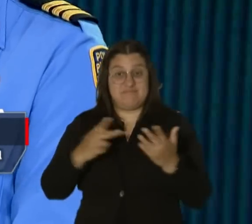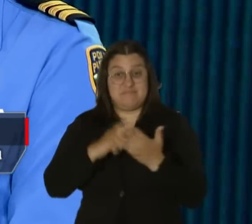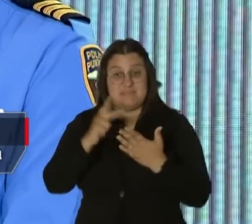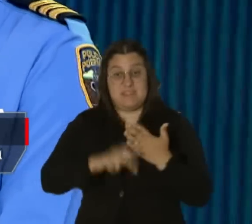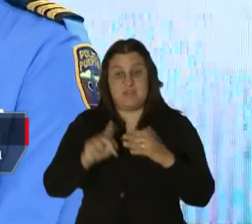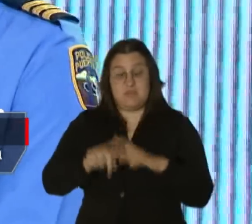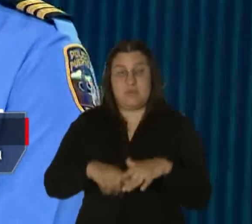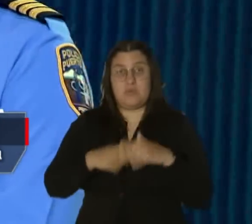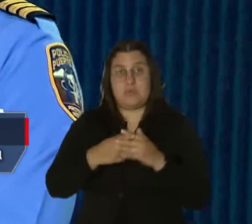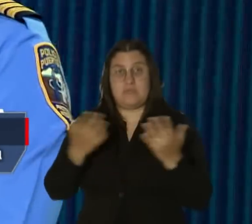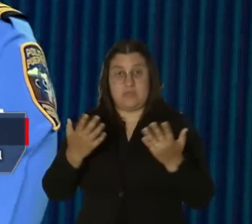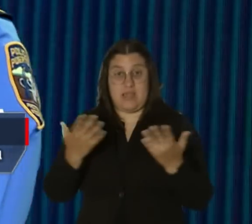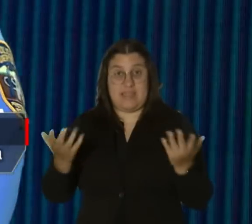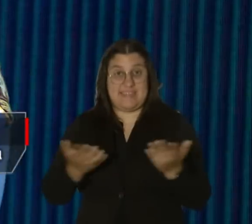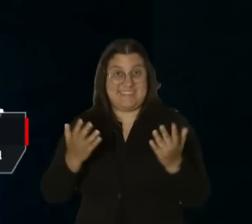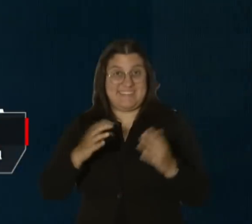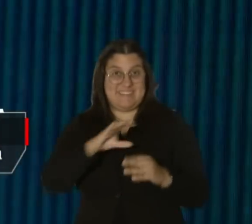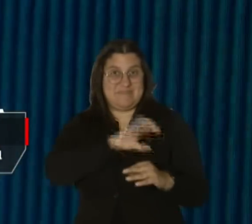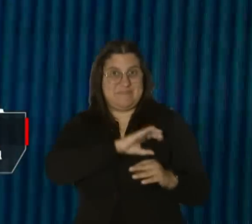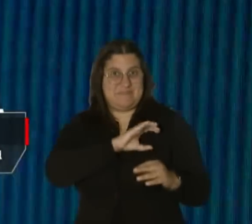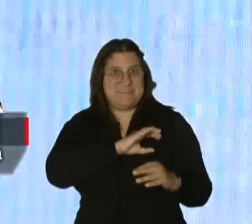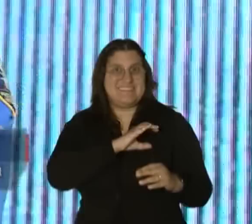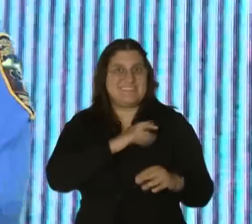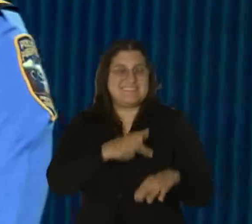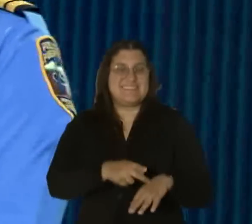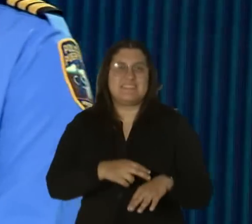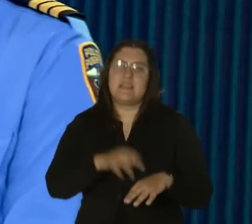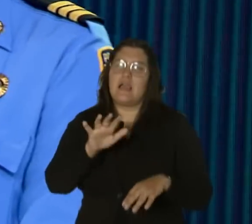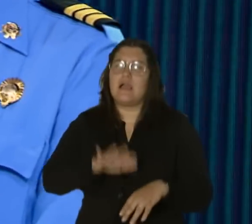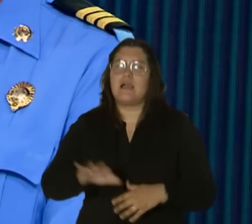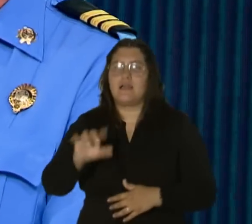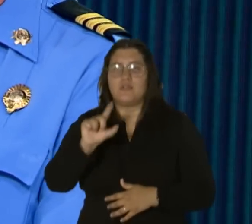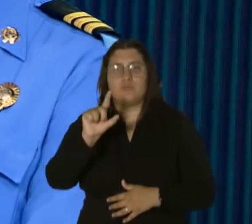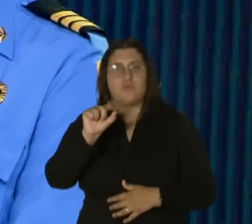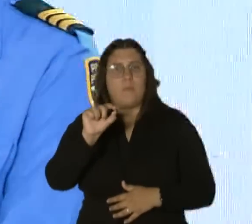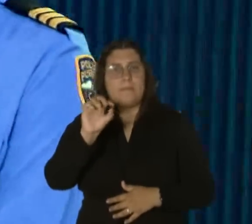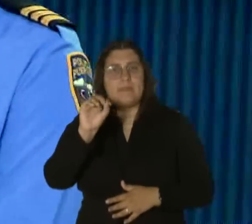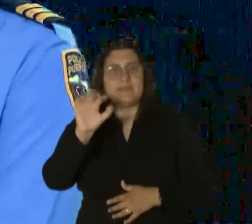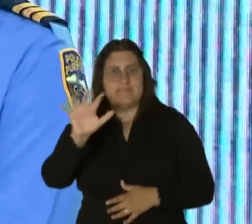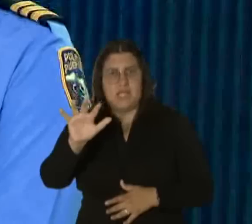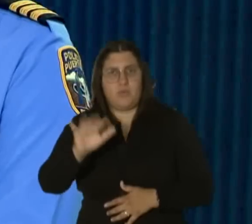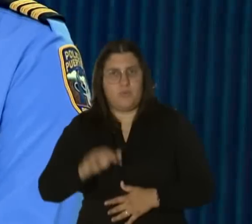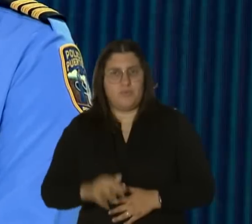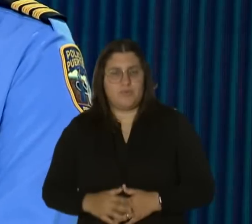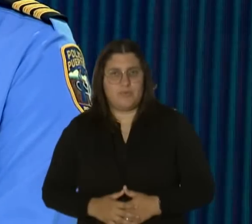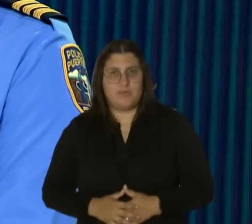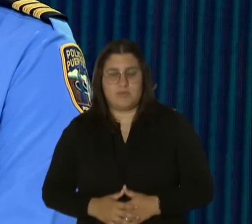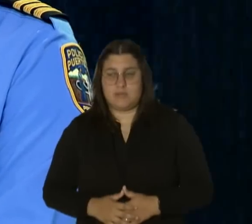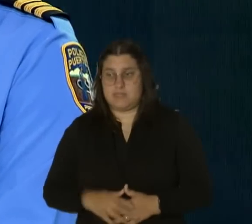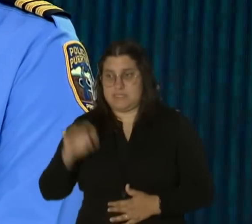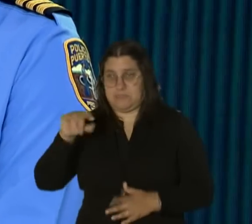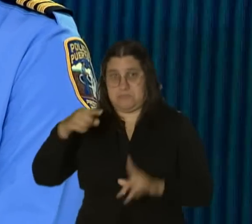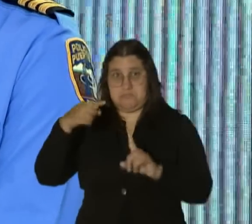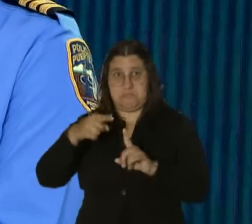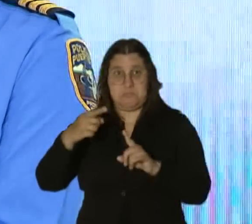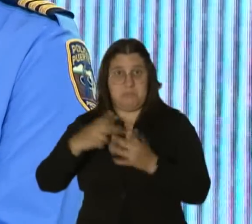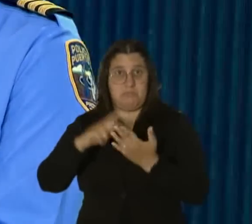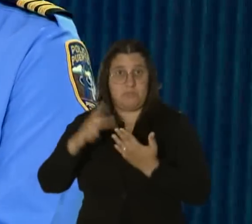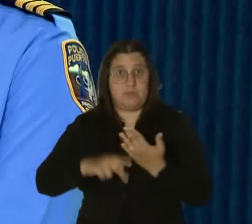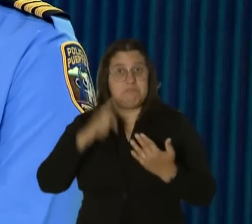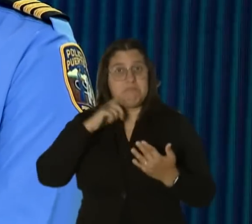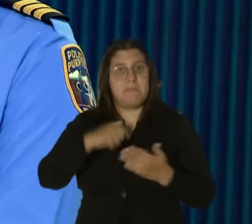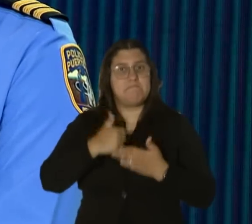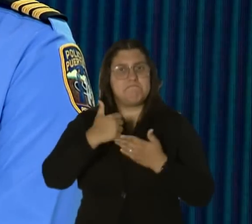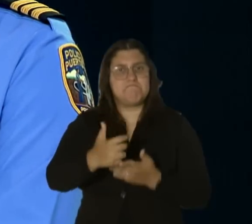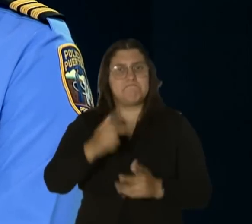comenzó en el negociado de la policía de Puerto Rico para allá, para el 2005. Este programa tiene como fin ayudar a las